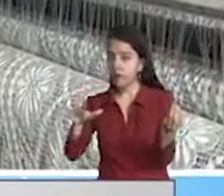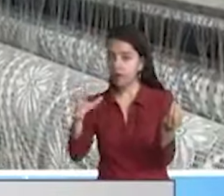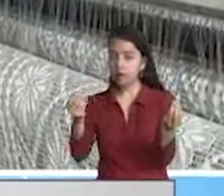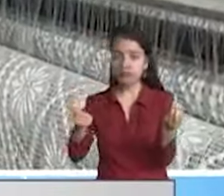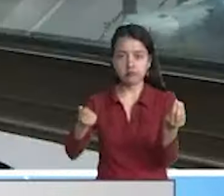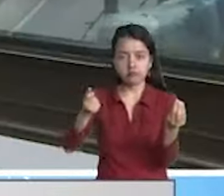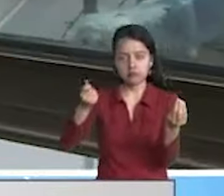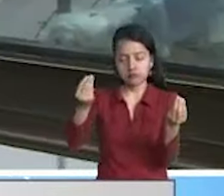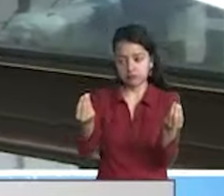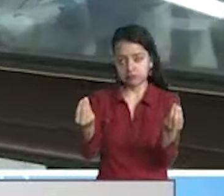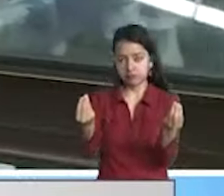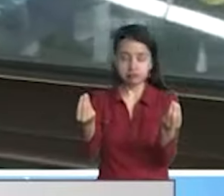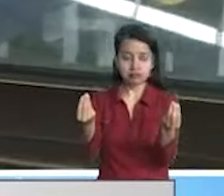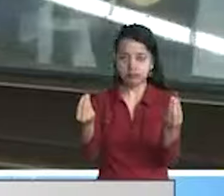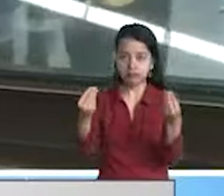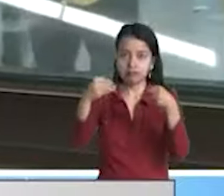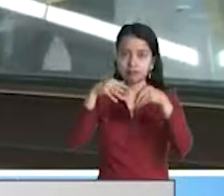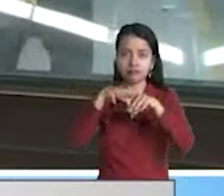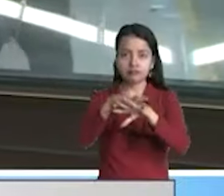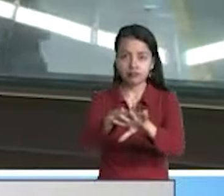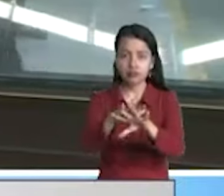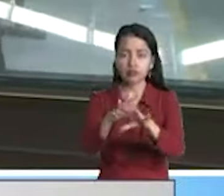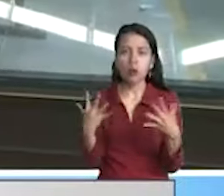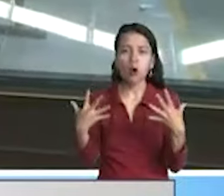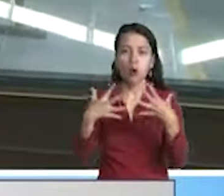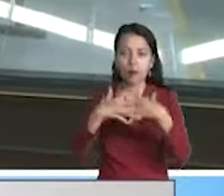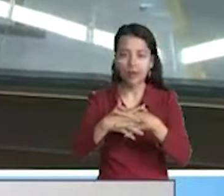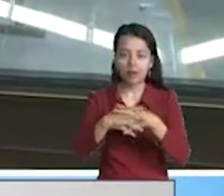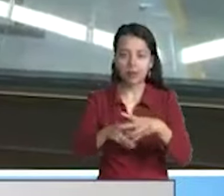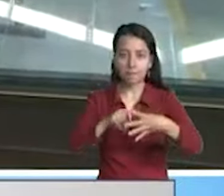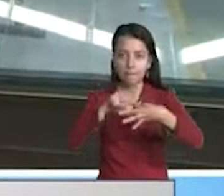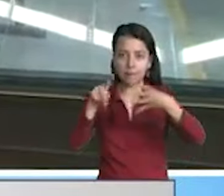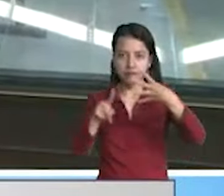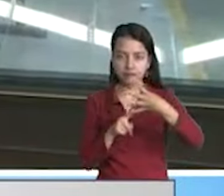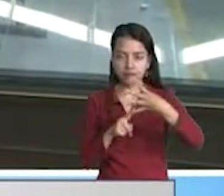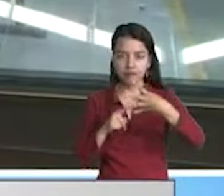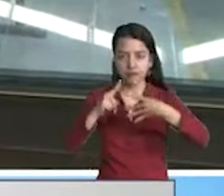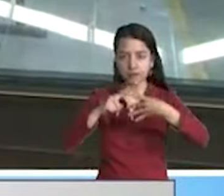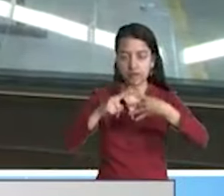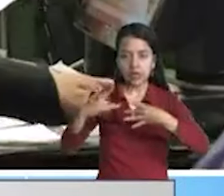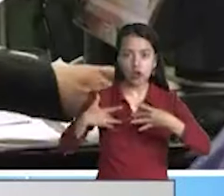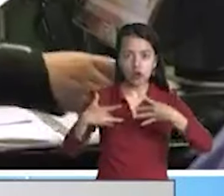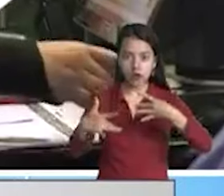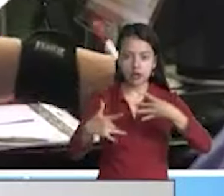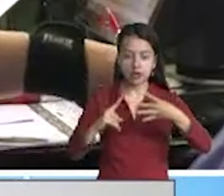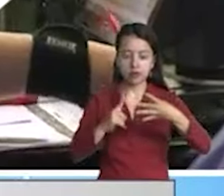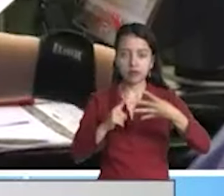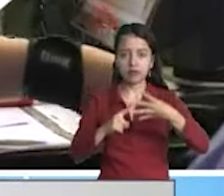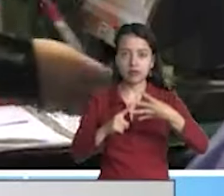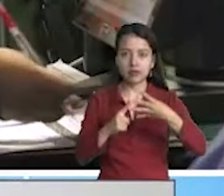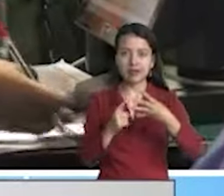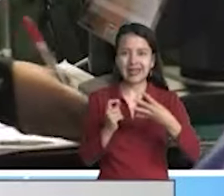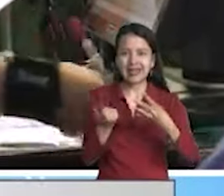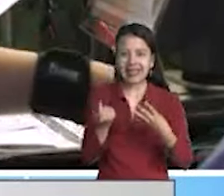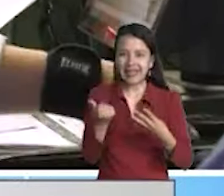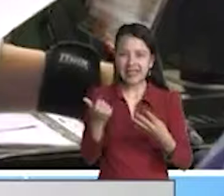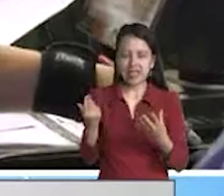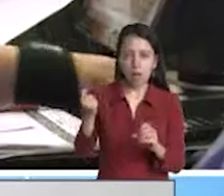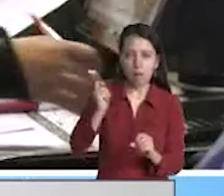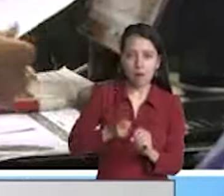complementarios a través de la figura de pilares, y tenemos 4 pilares, un pilar solidario, un pilar semicontributivo, un